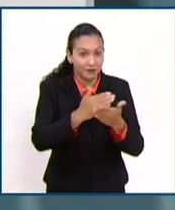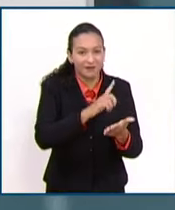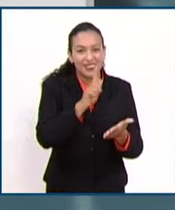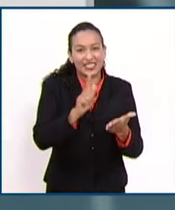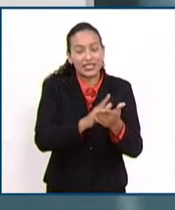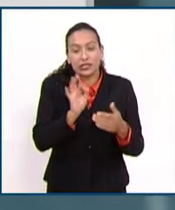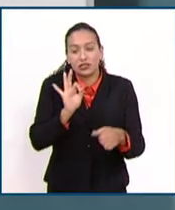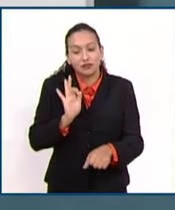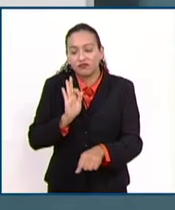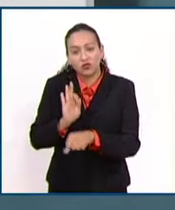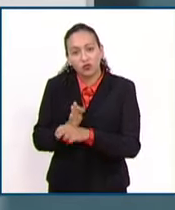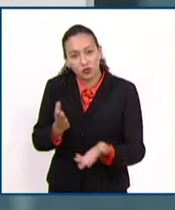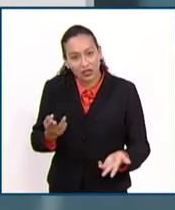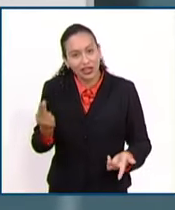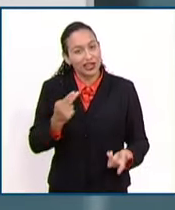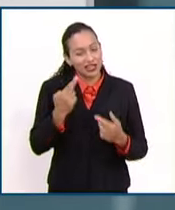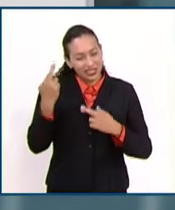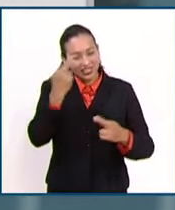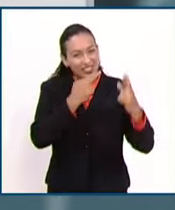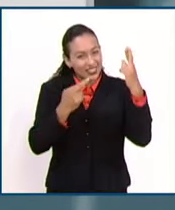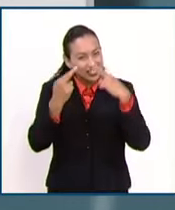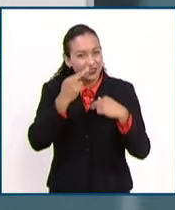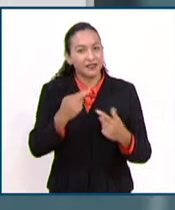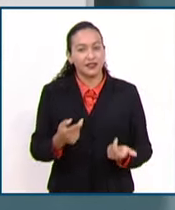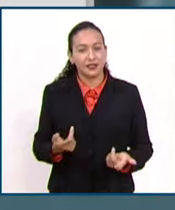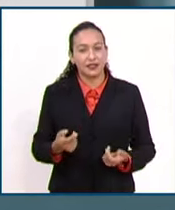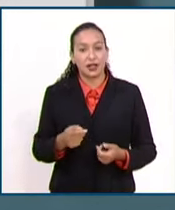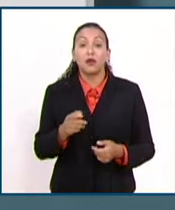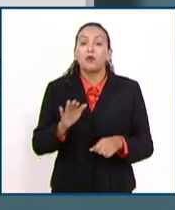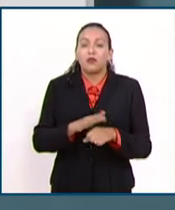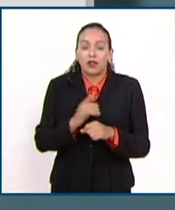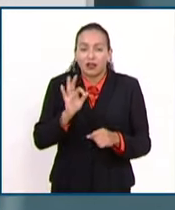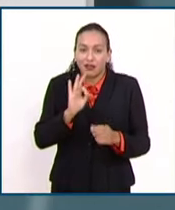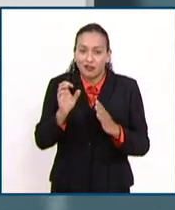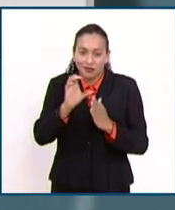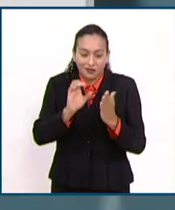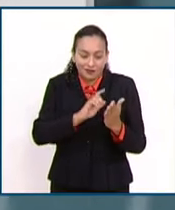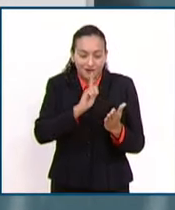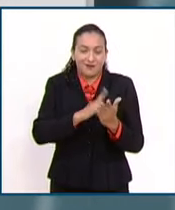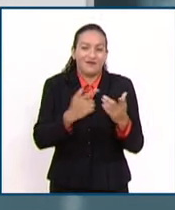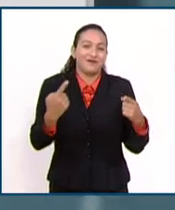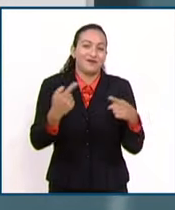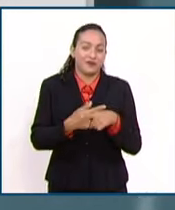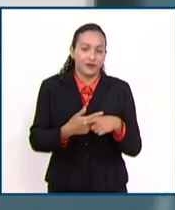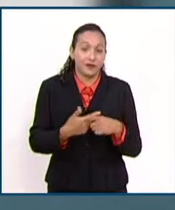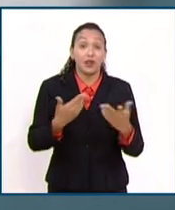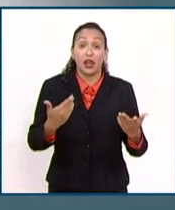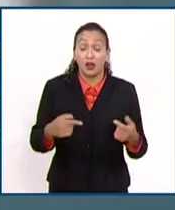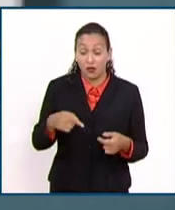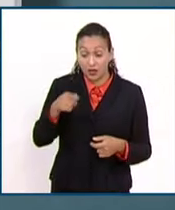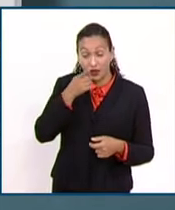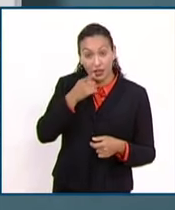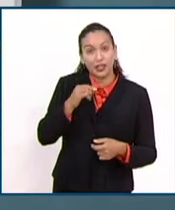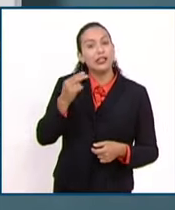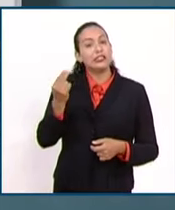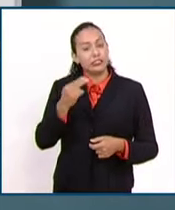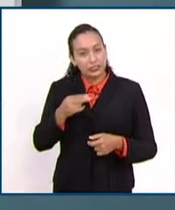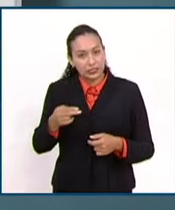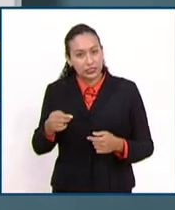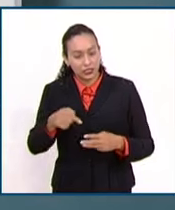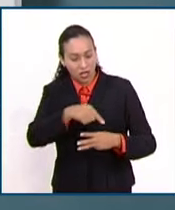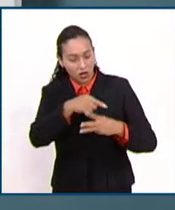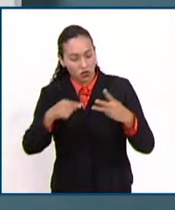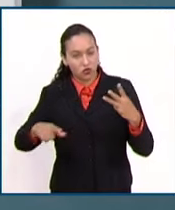que posteriormente a su análisis resulte contraria a la Constitución. La JUFED, con pleno respeto a la división de poderes, llamó a